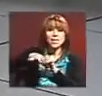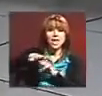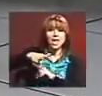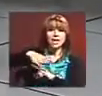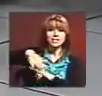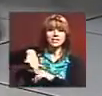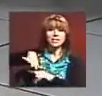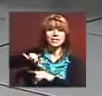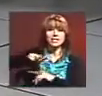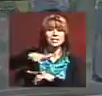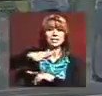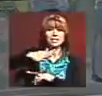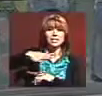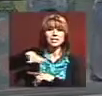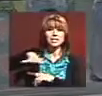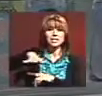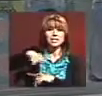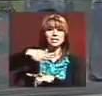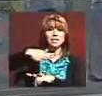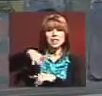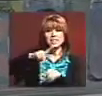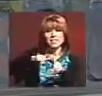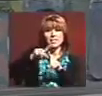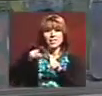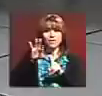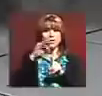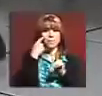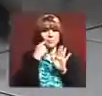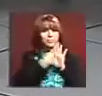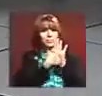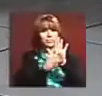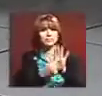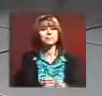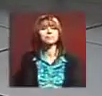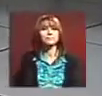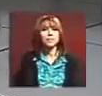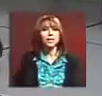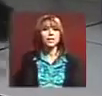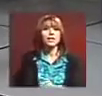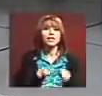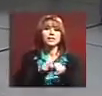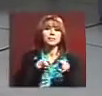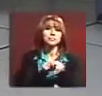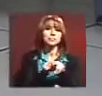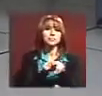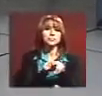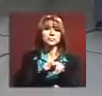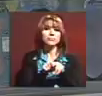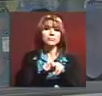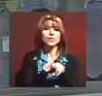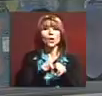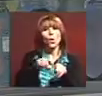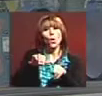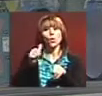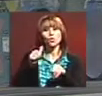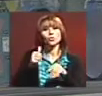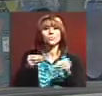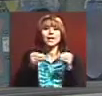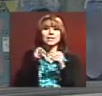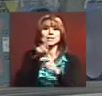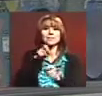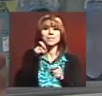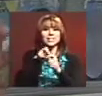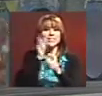pie hacia un lado primero, hacia adentro, por ejemplo, luego círculos hacia el otro lado, hacia afuera. Y luego otro ejercicio ya